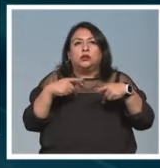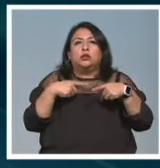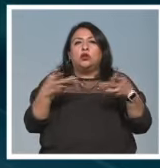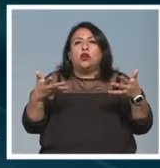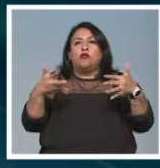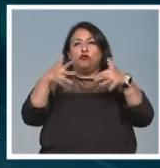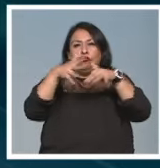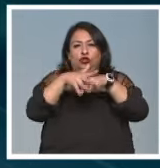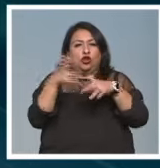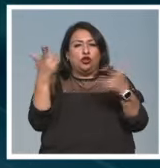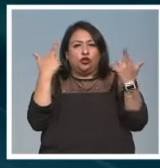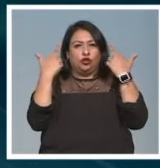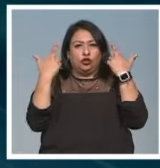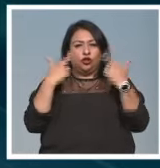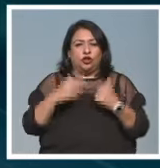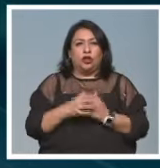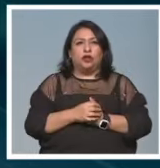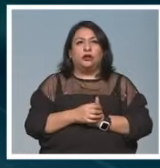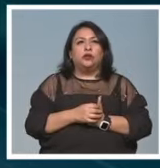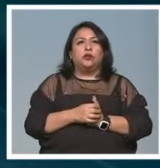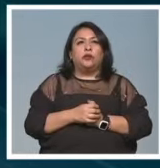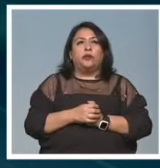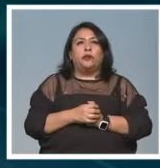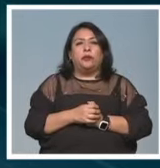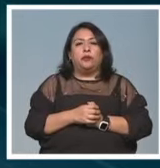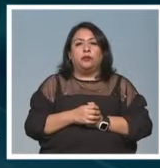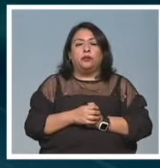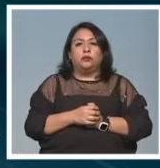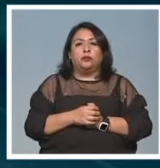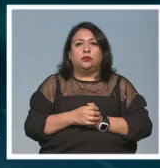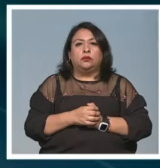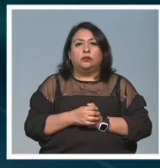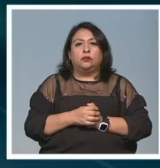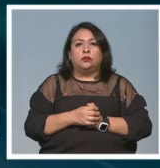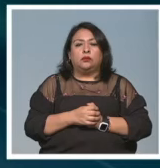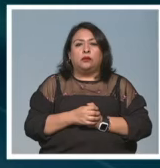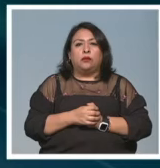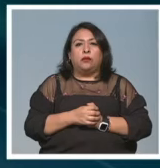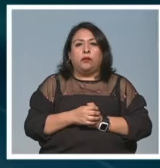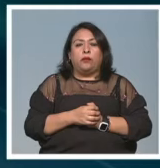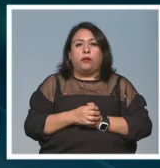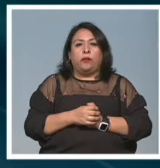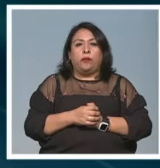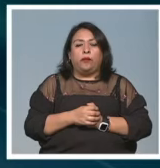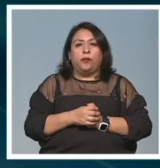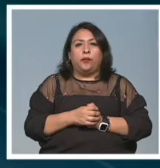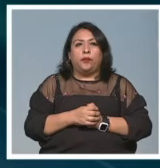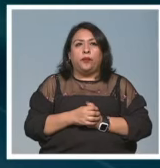fusión de sonidos.